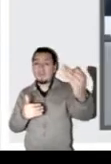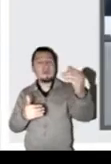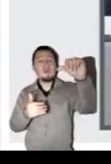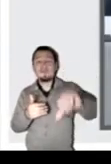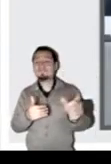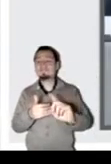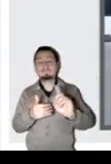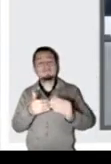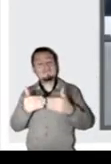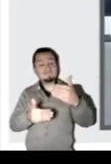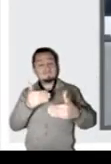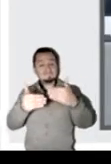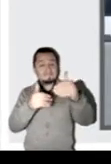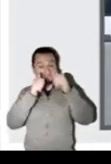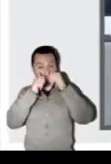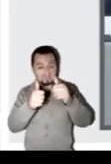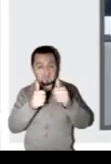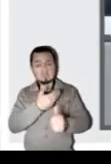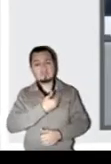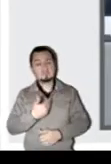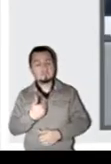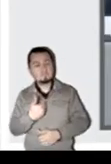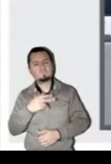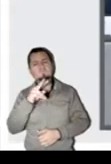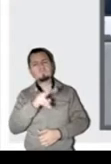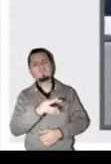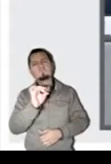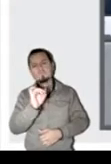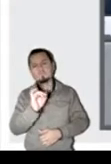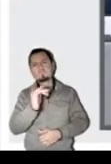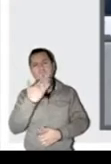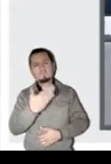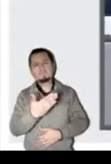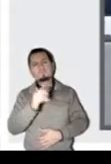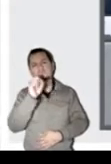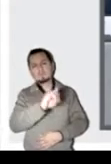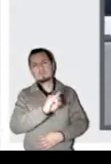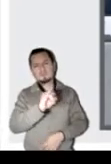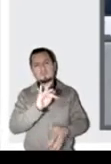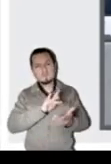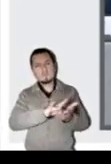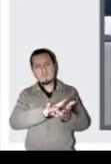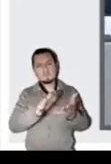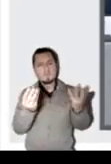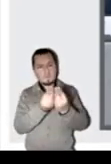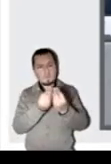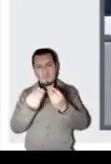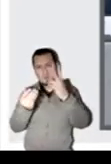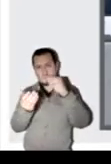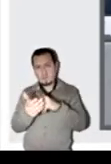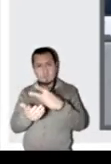nos metimos a eso y el presidente ya estableció que lo van a cumplir sus compromisos y nosotros ya metimos